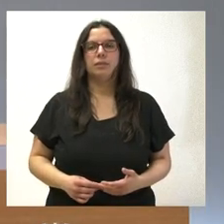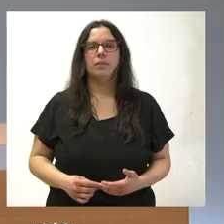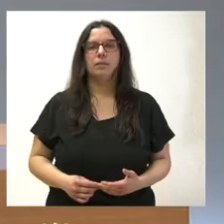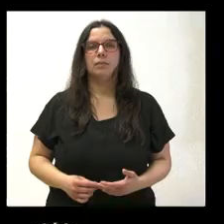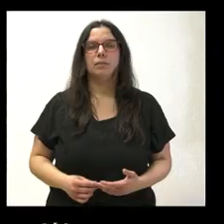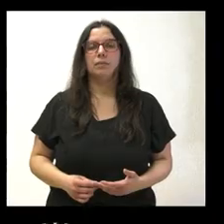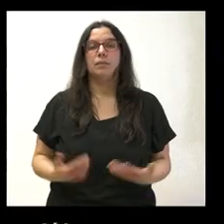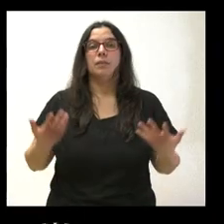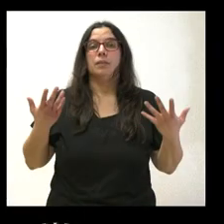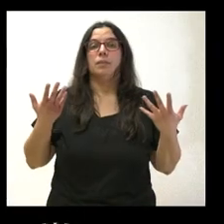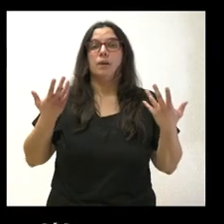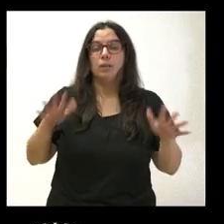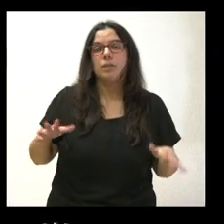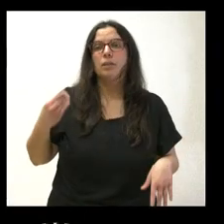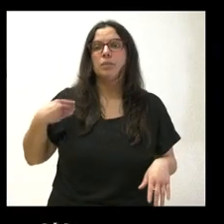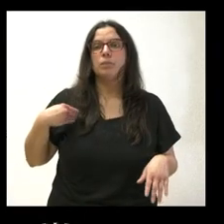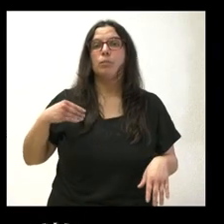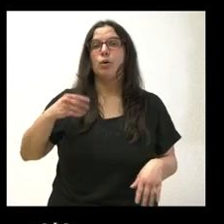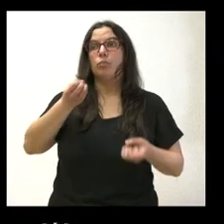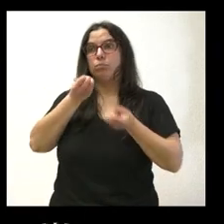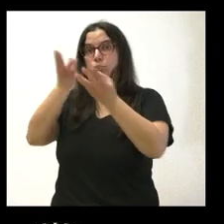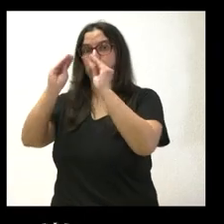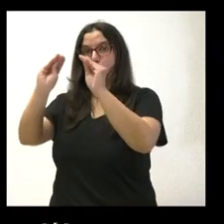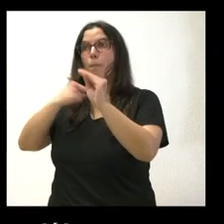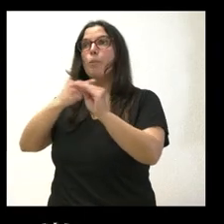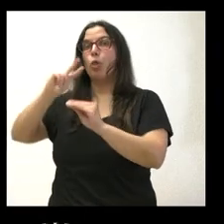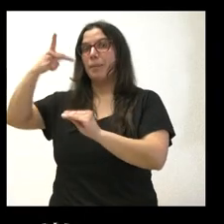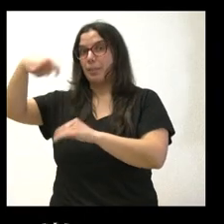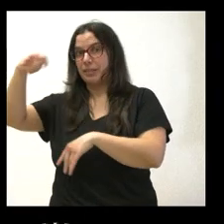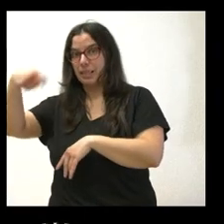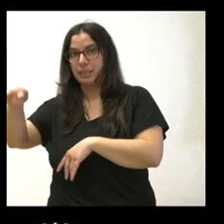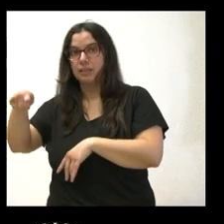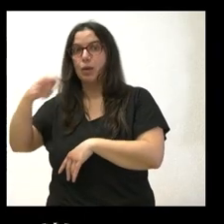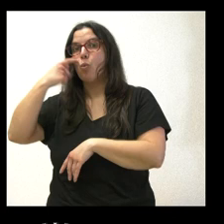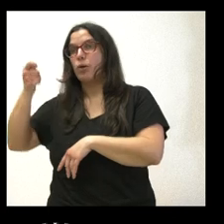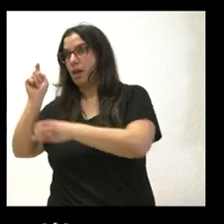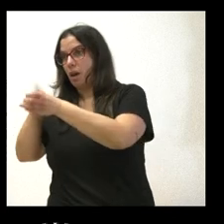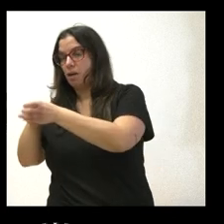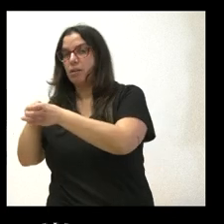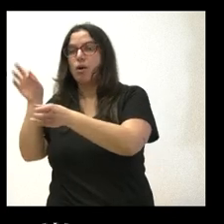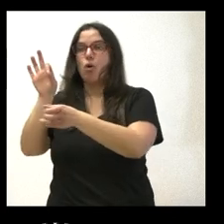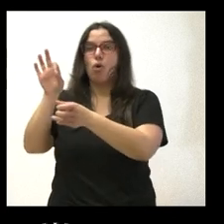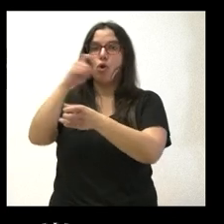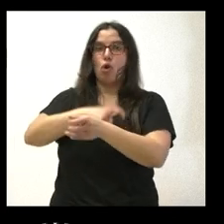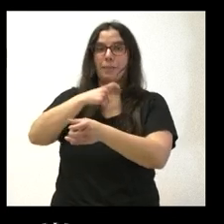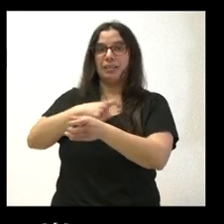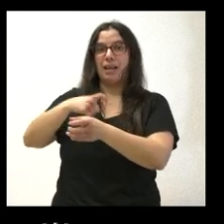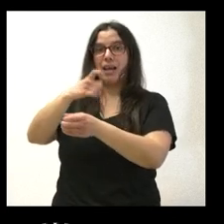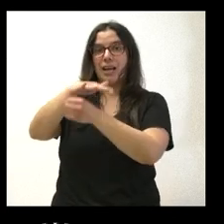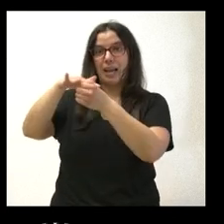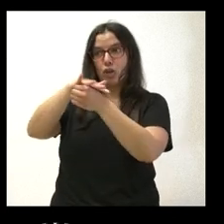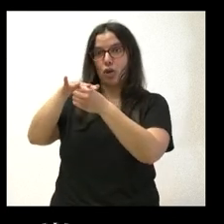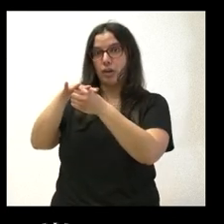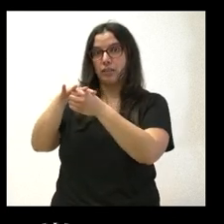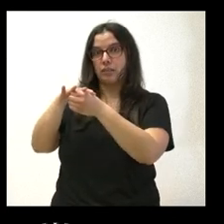hace propias todas las manifestaciones del vicepresidente tanto en los foros de Hungría como en el comité de las regiones